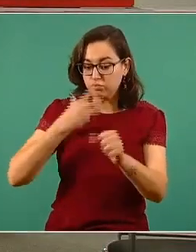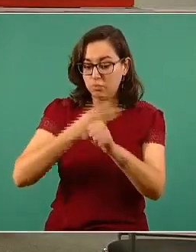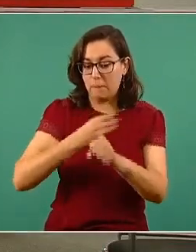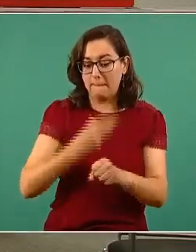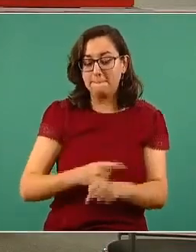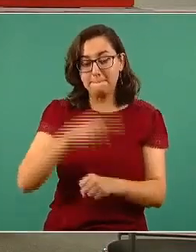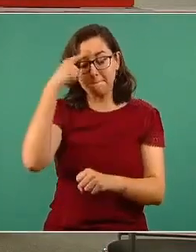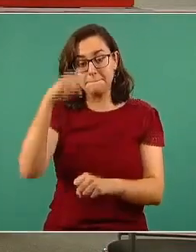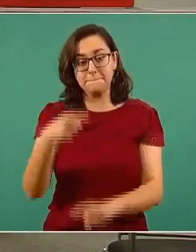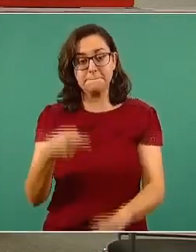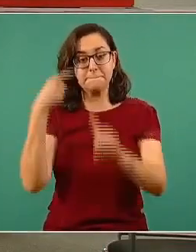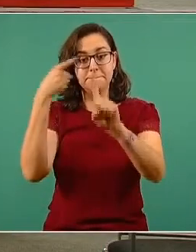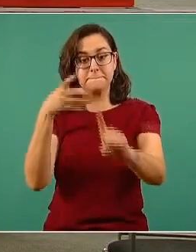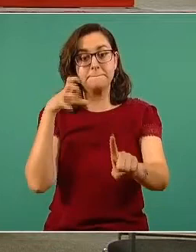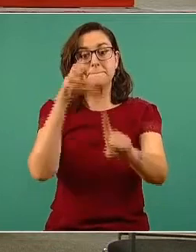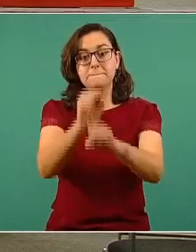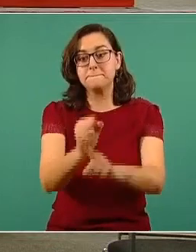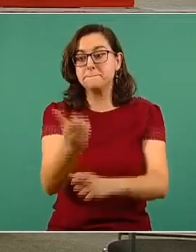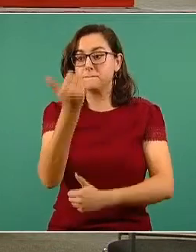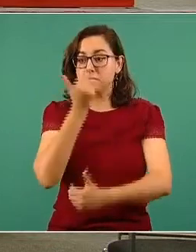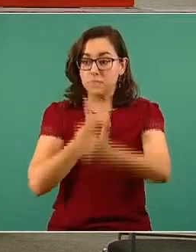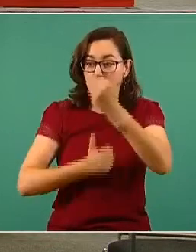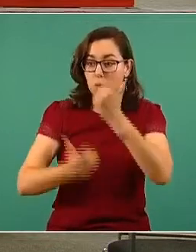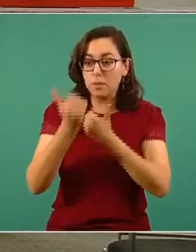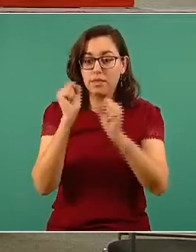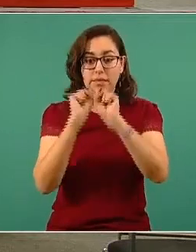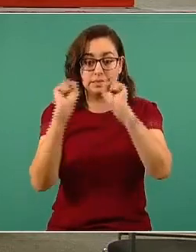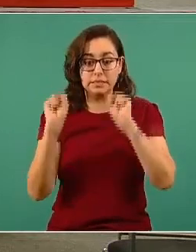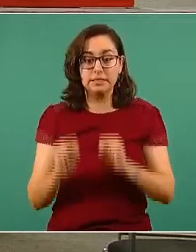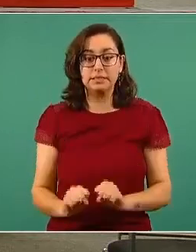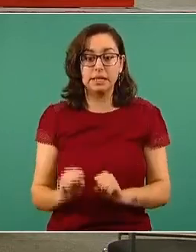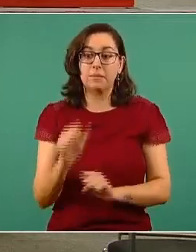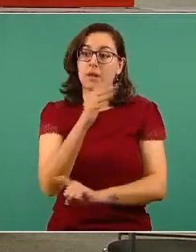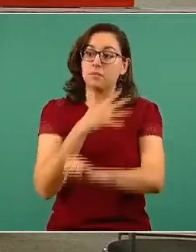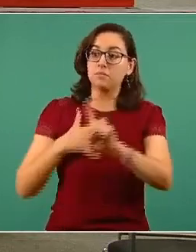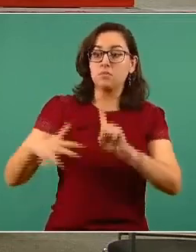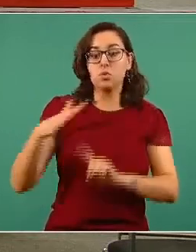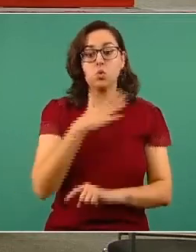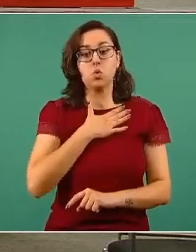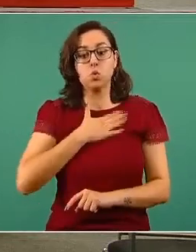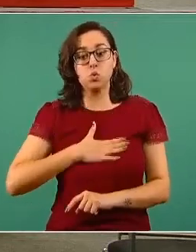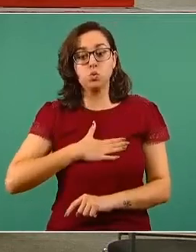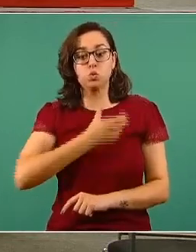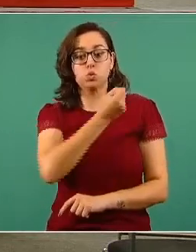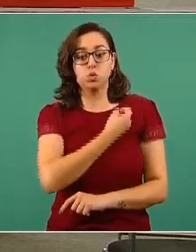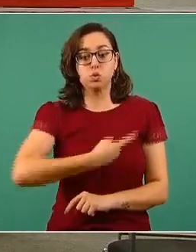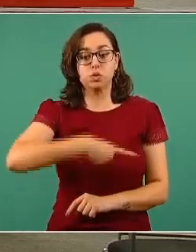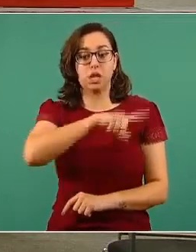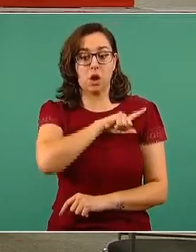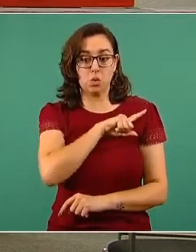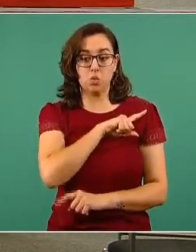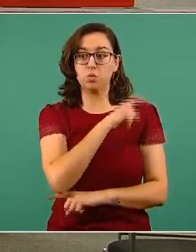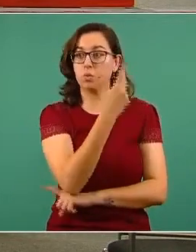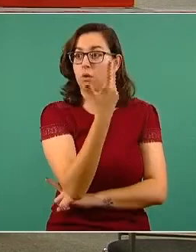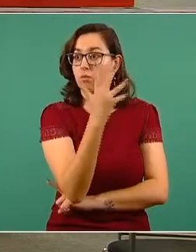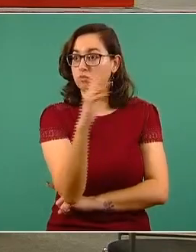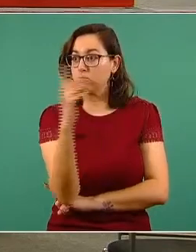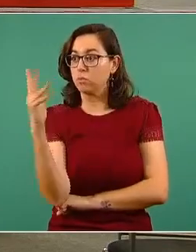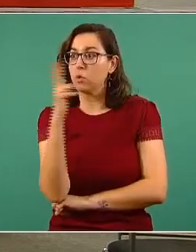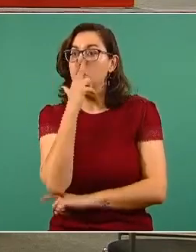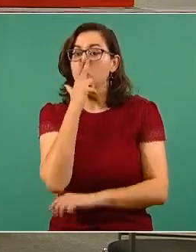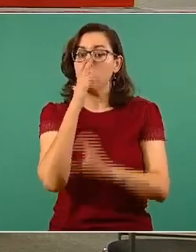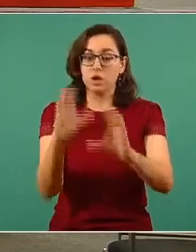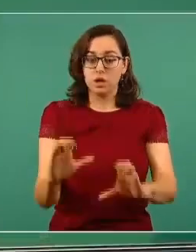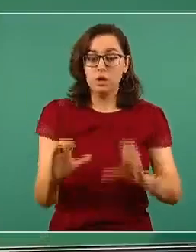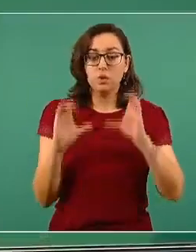un sistema agroalimentario socialmente justo, saludable, ecológicamente